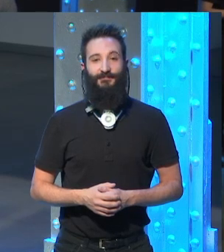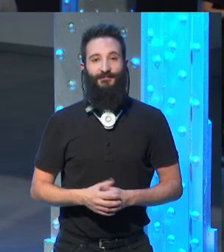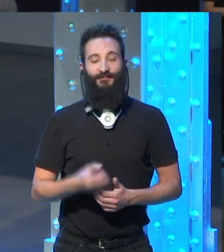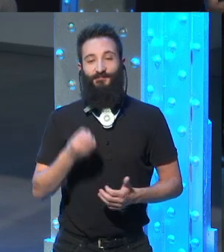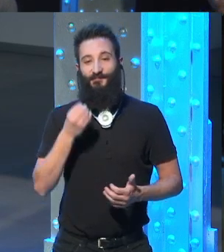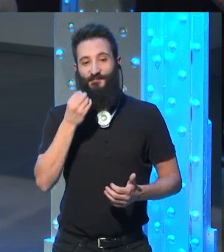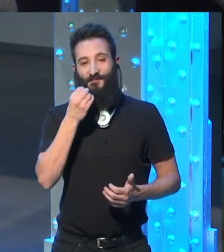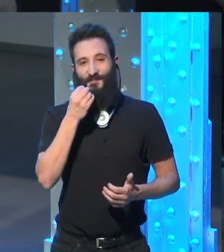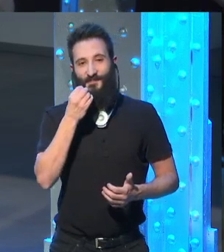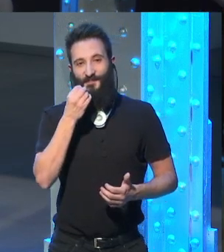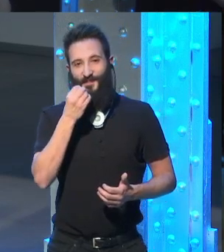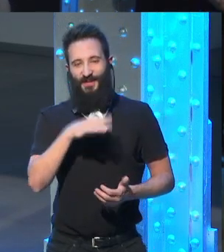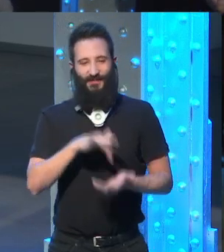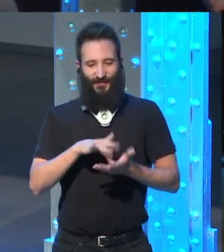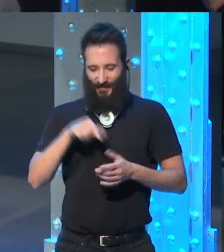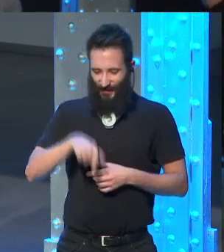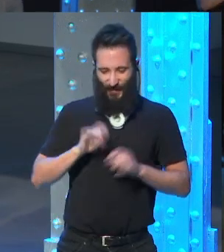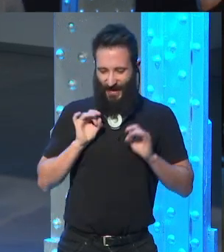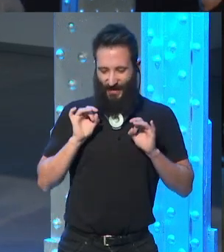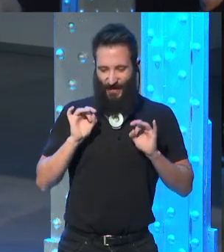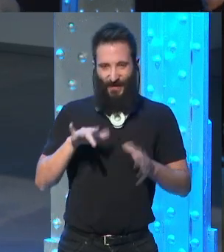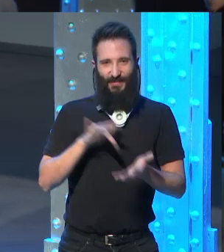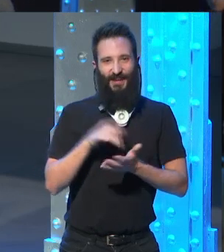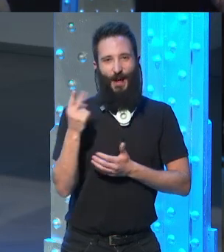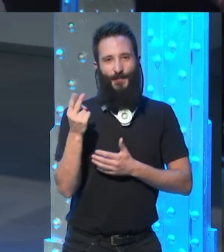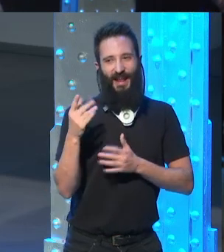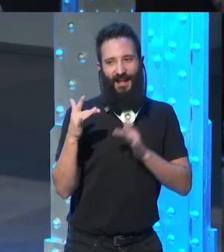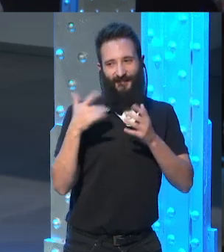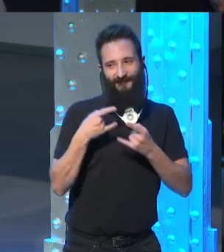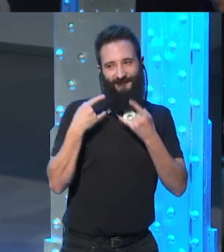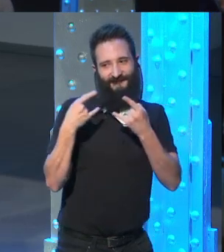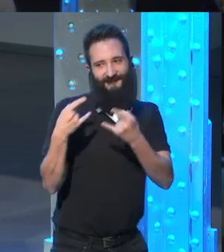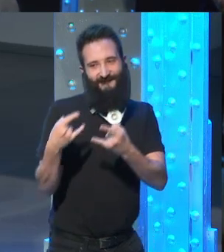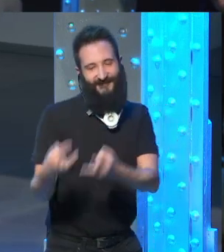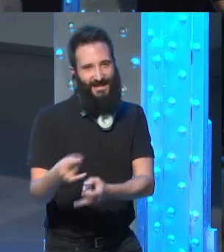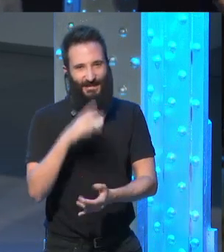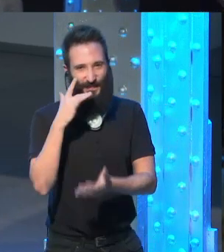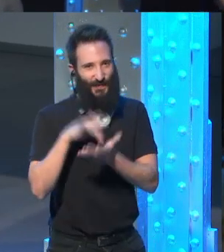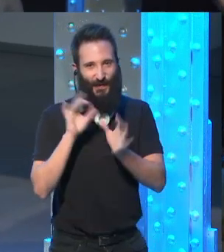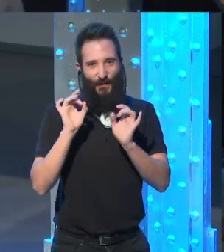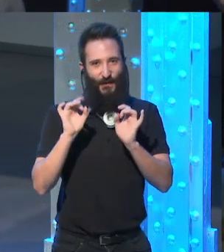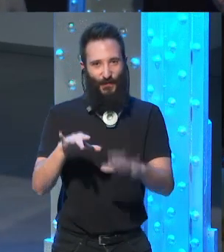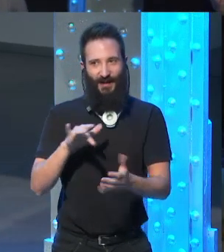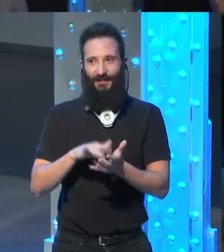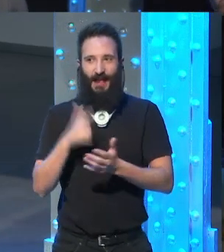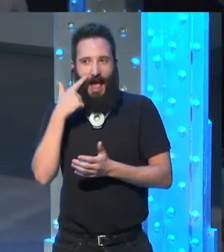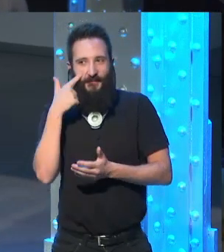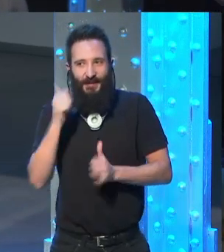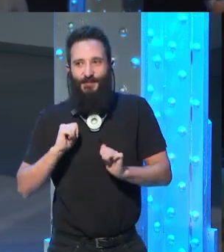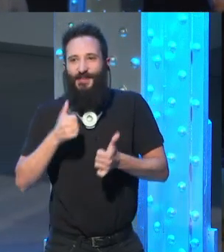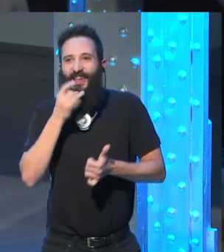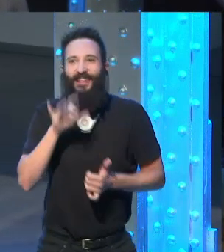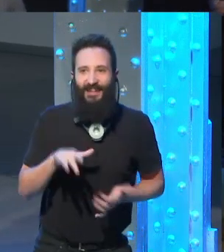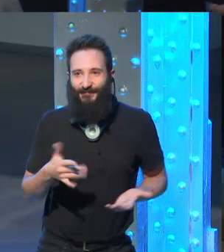Bueno, pues... Esto es como las parejas de enamorados, cuando le dices no sé, algo bueno y empieza a